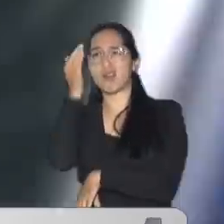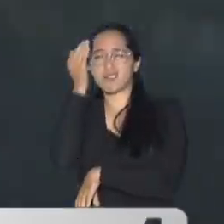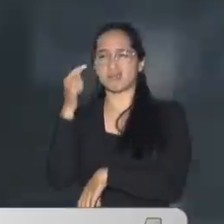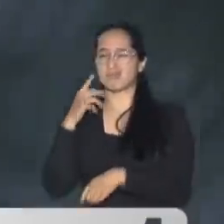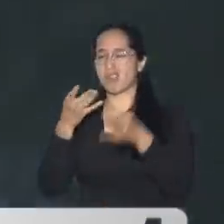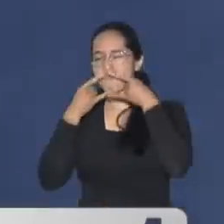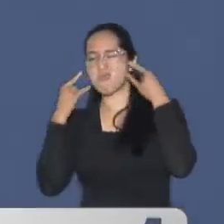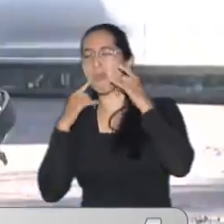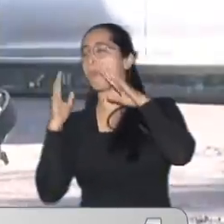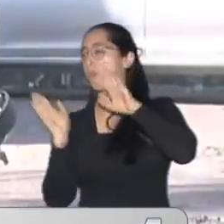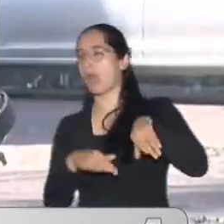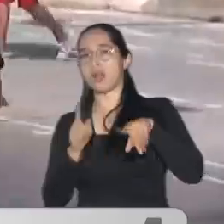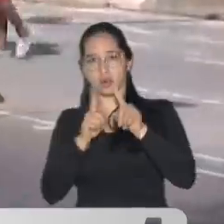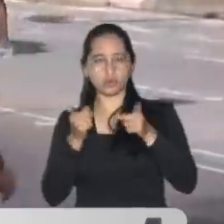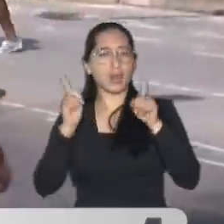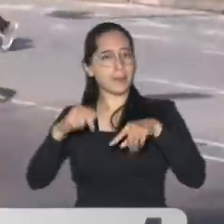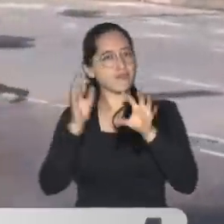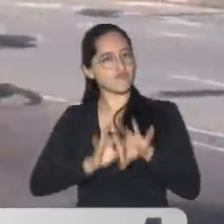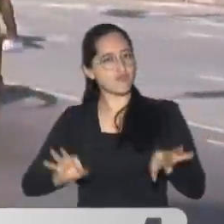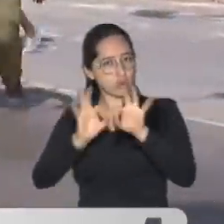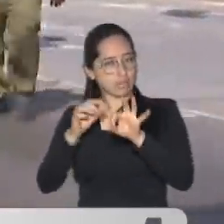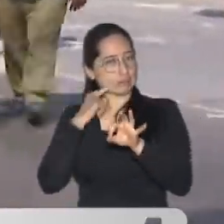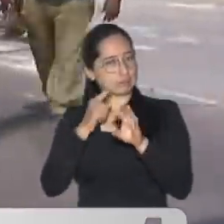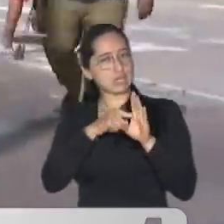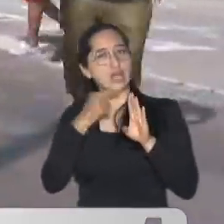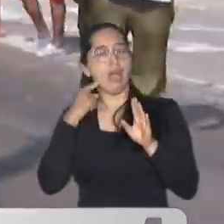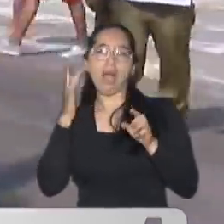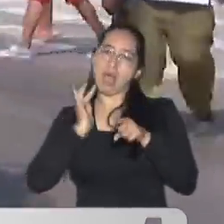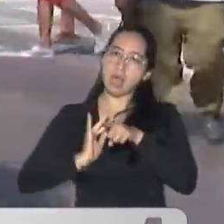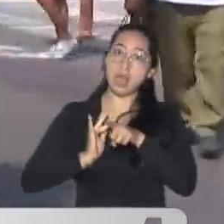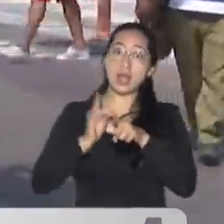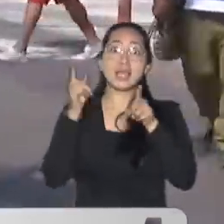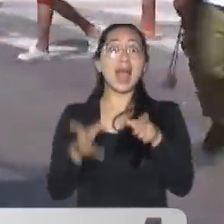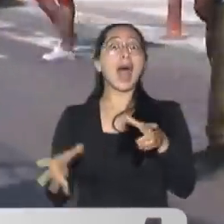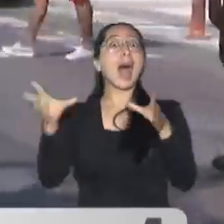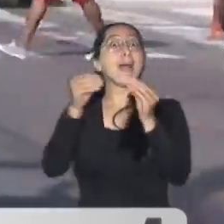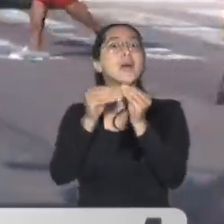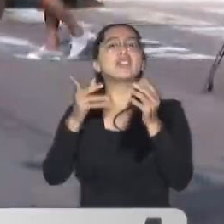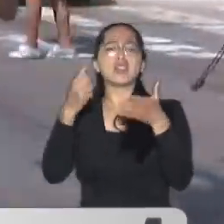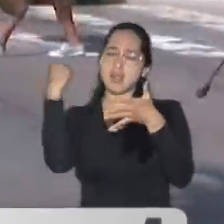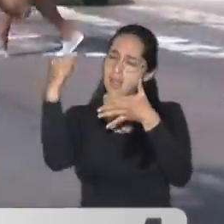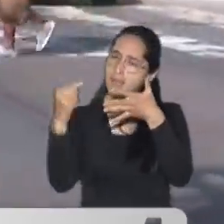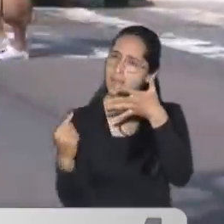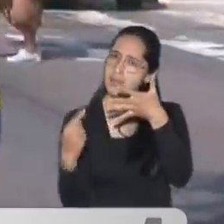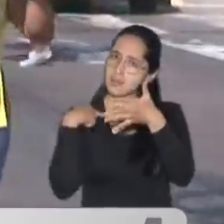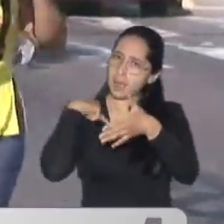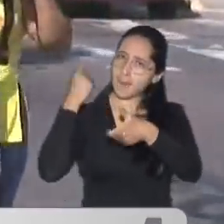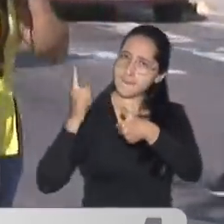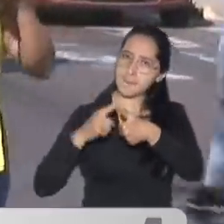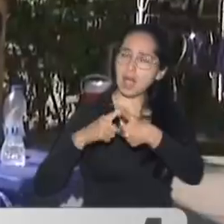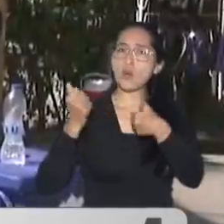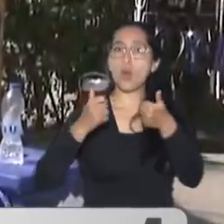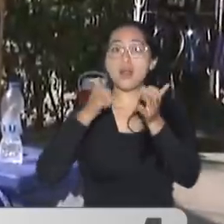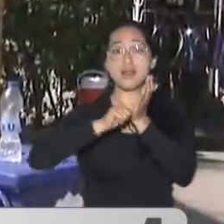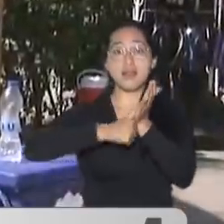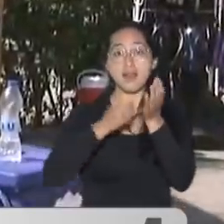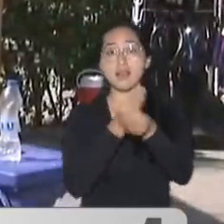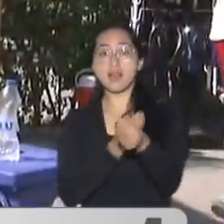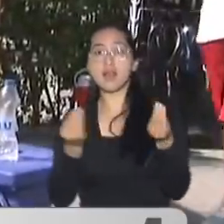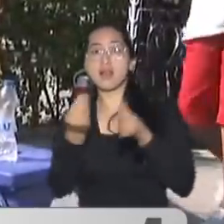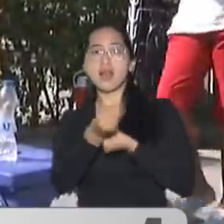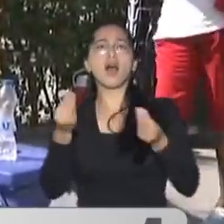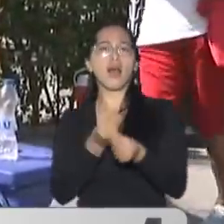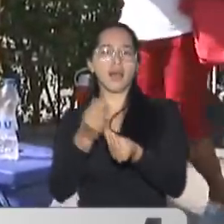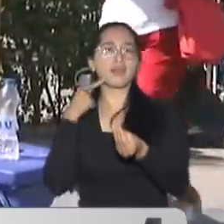regresaría el pico y cédula en todo el distrito de Cartagena. Recordemos que actualmente funciona solo para el ingreso a entidades